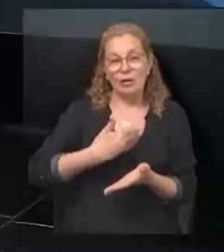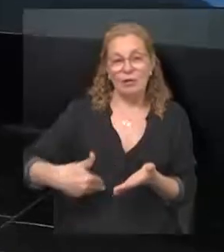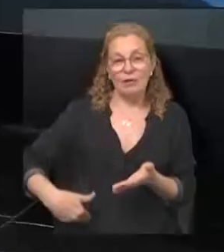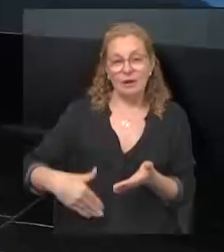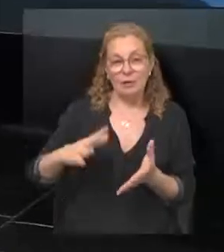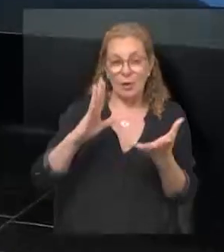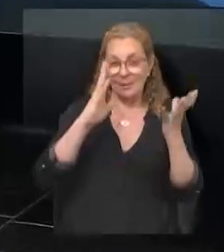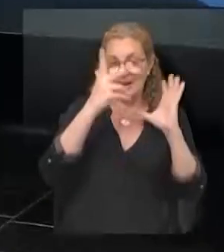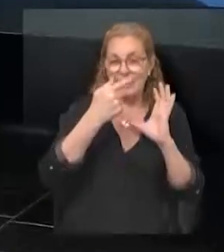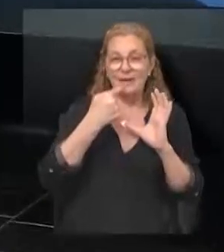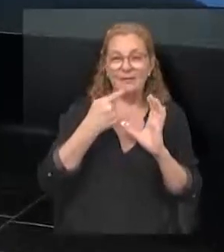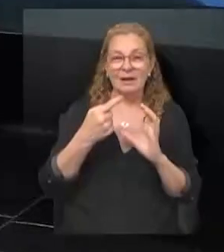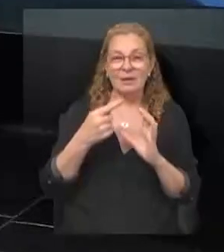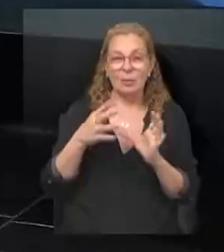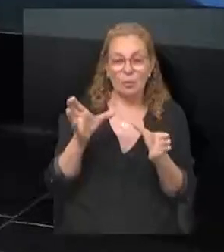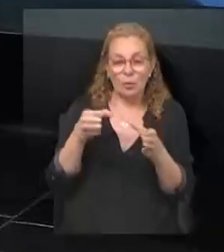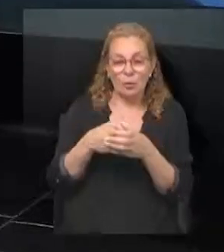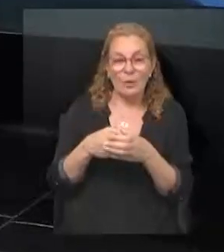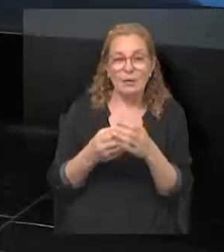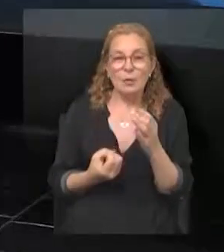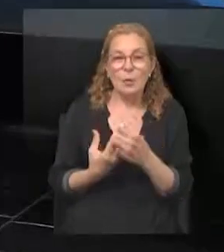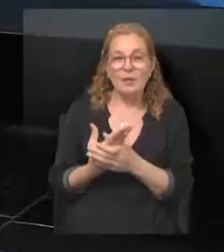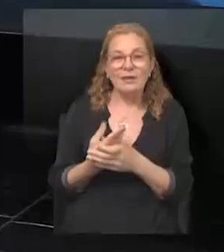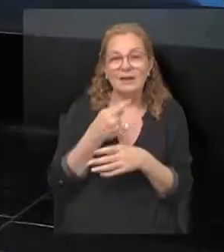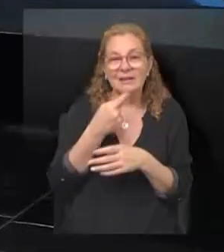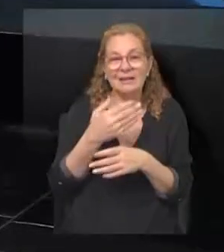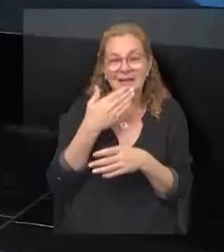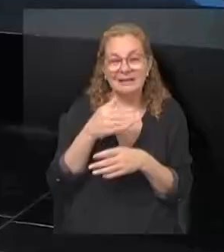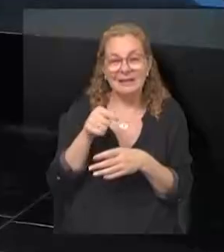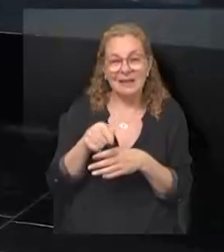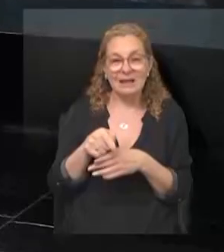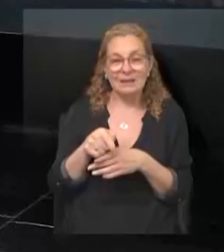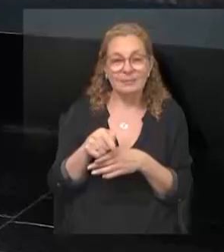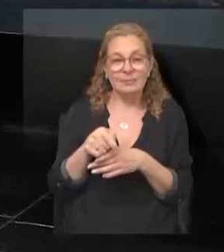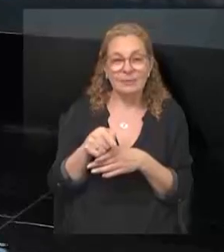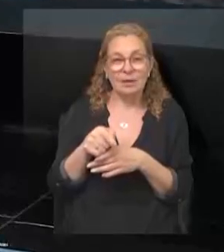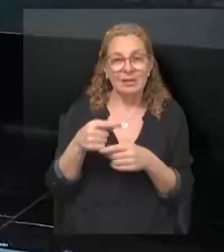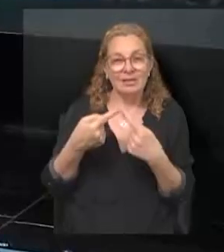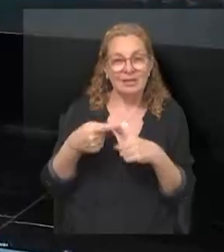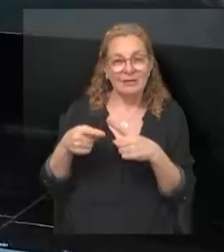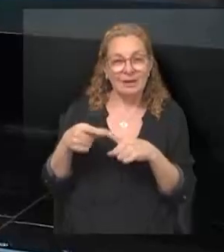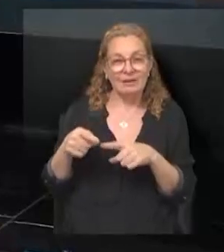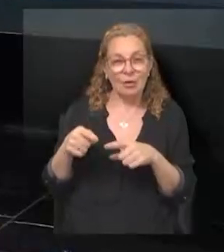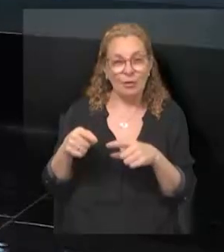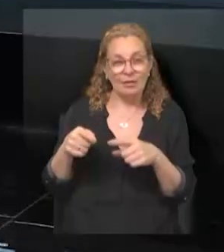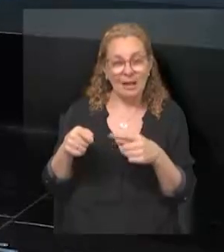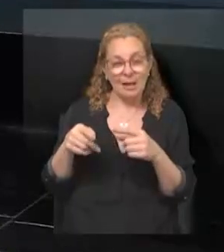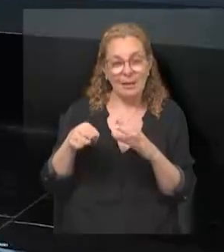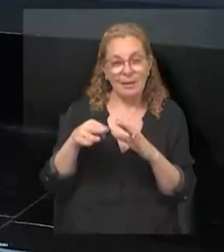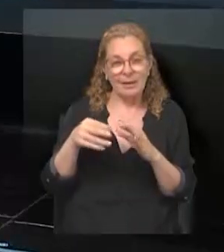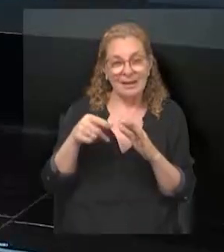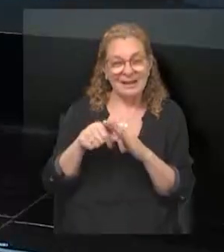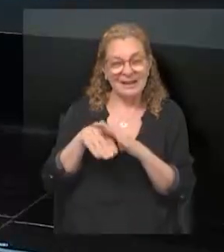Javier Miley para crear una entidad nueva pues se entiende que había allí eh una serie de irregularidades de